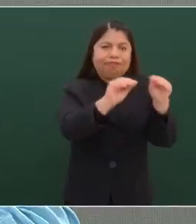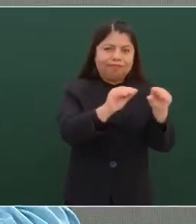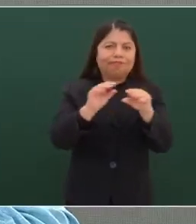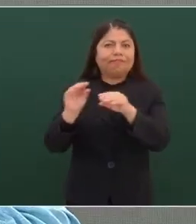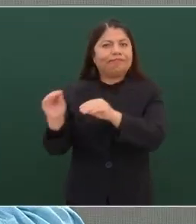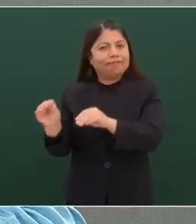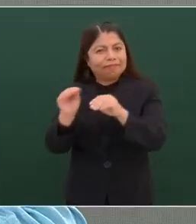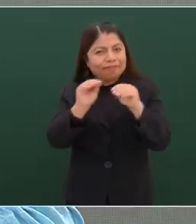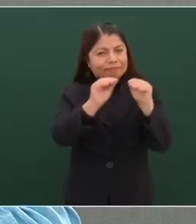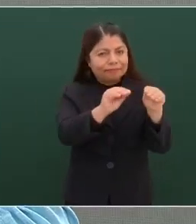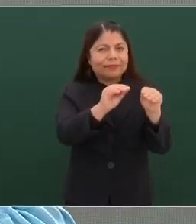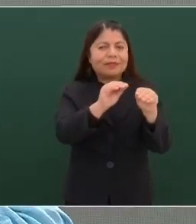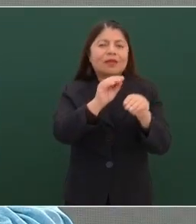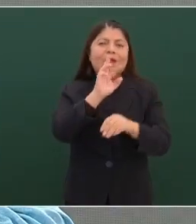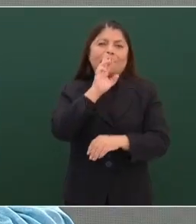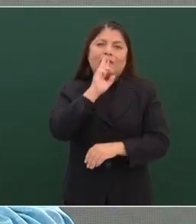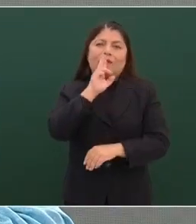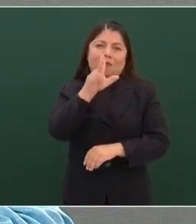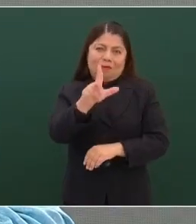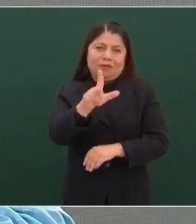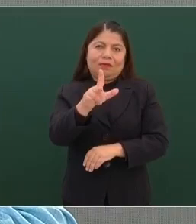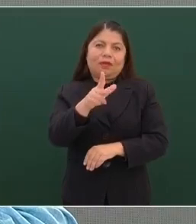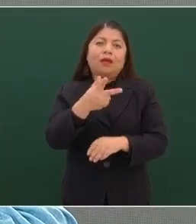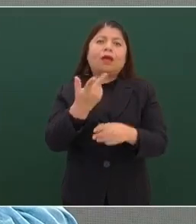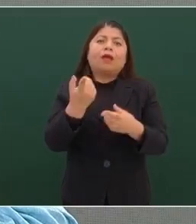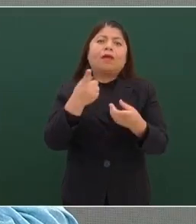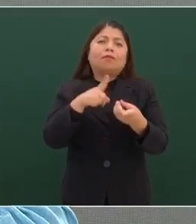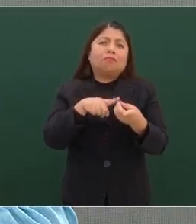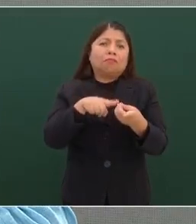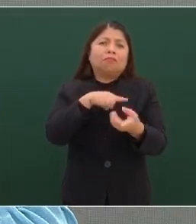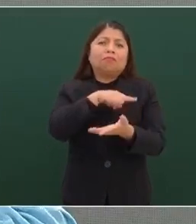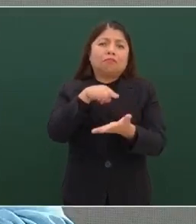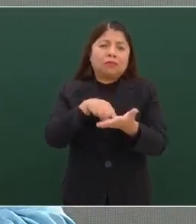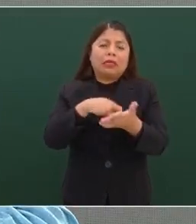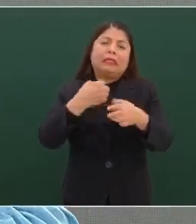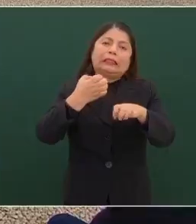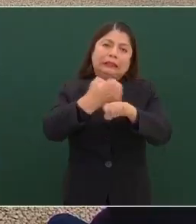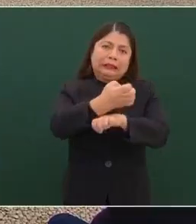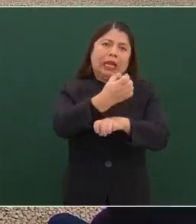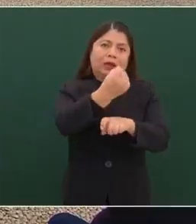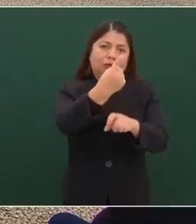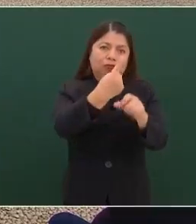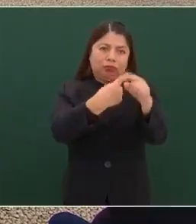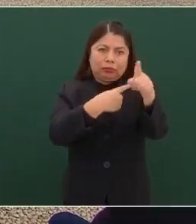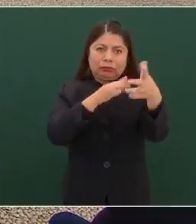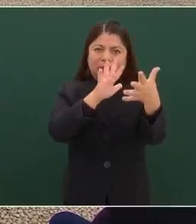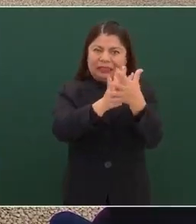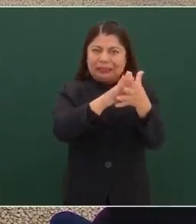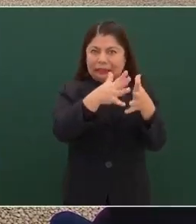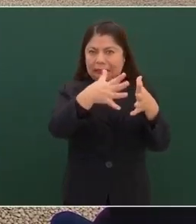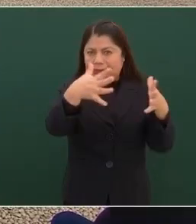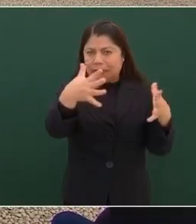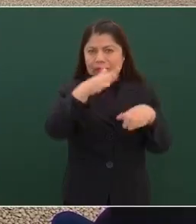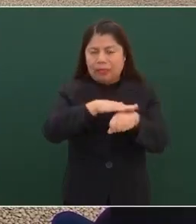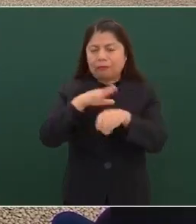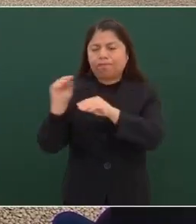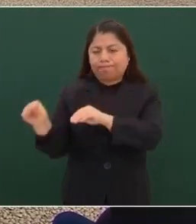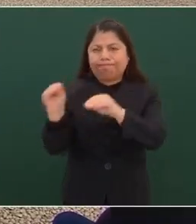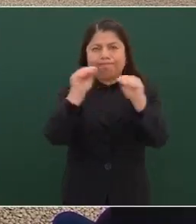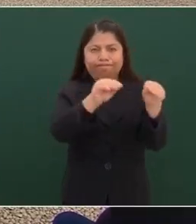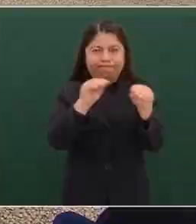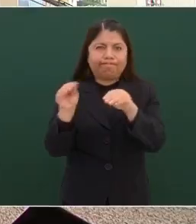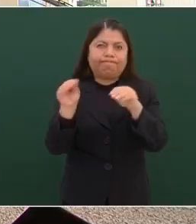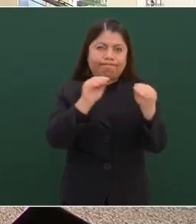penales estatales. Lo estamos haciendo en varios estados y pues es un gran apoyo. Ahí vamos a estar. Muchas gracias.